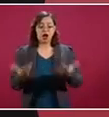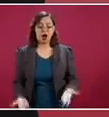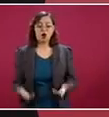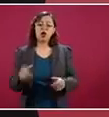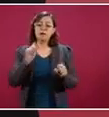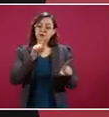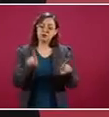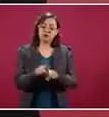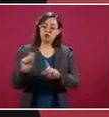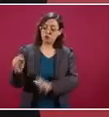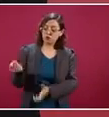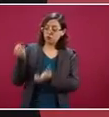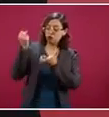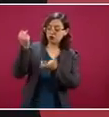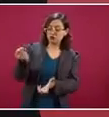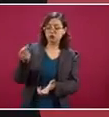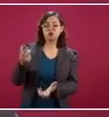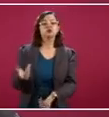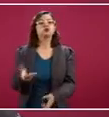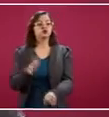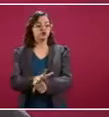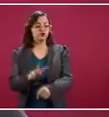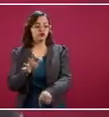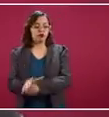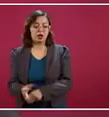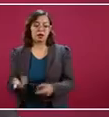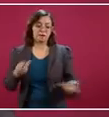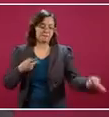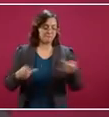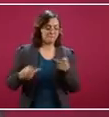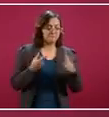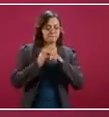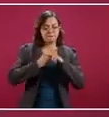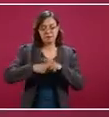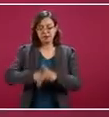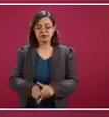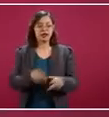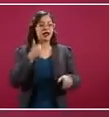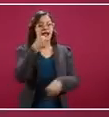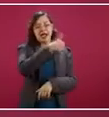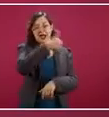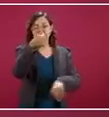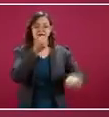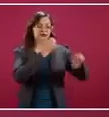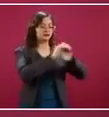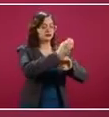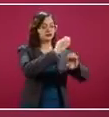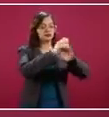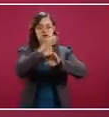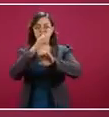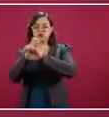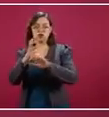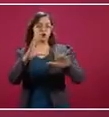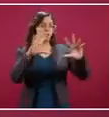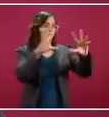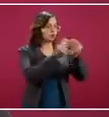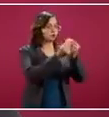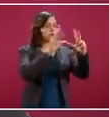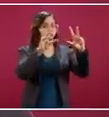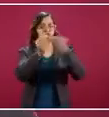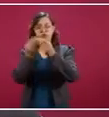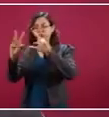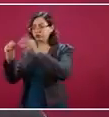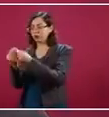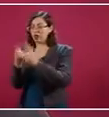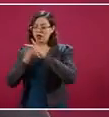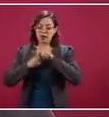presupuestales, recursos y plan de implementación por entidad federativa, grupos de entidades federativas, para que la